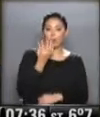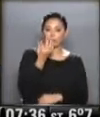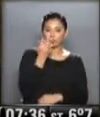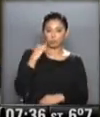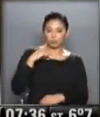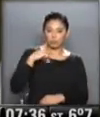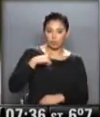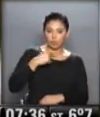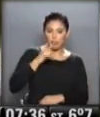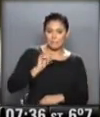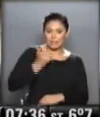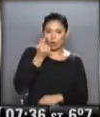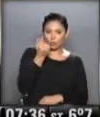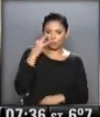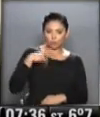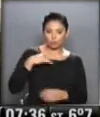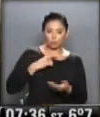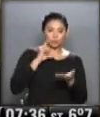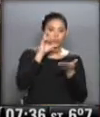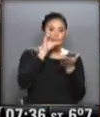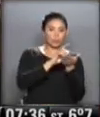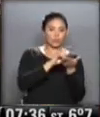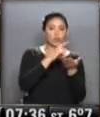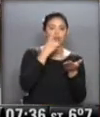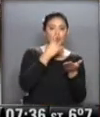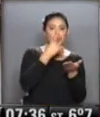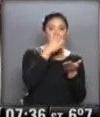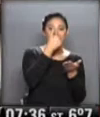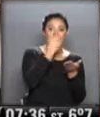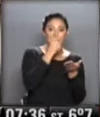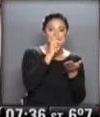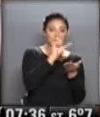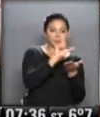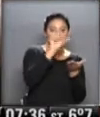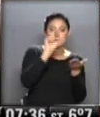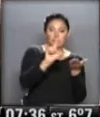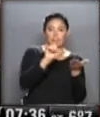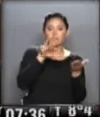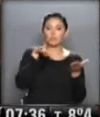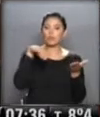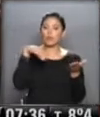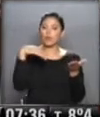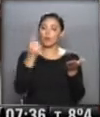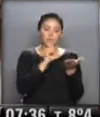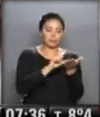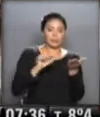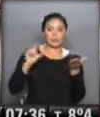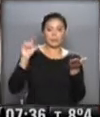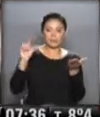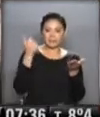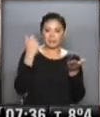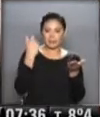que gana el mejor sueldo que gana a trabajo del primer semestre es mejor sueldo la mitad de mejor sueldo para el segundo trimestre